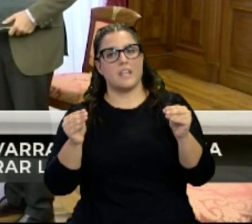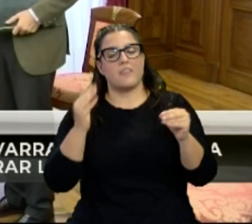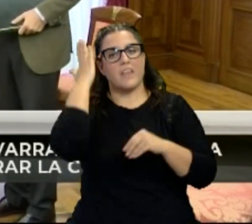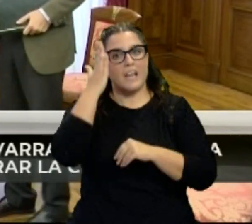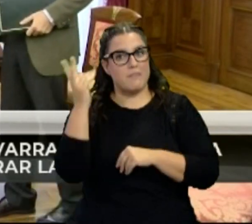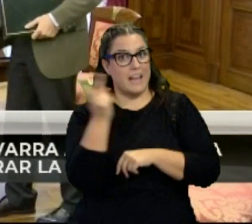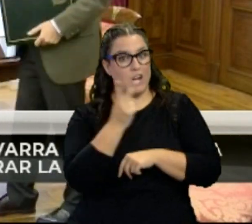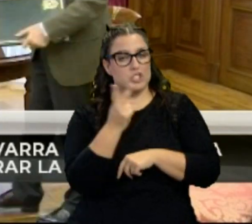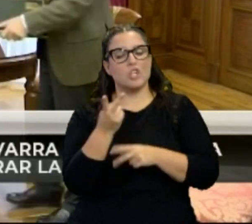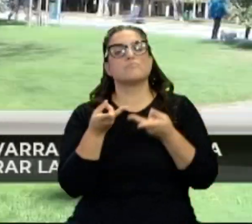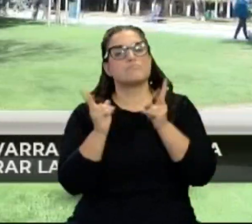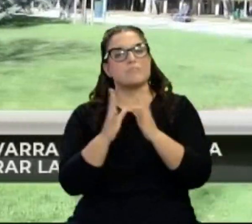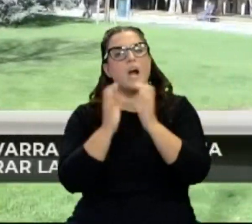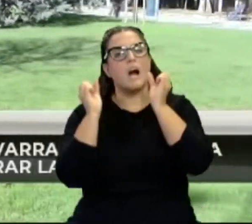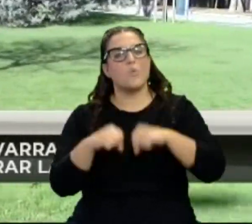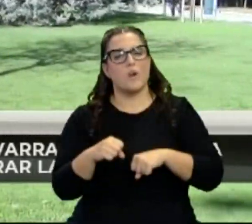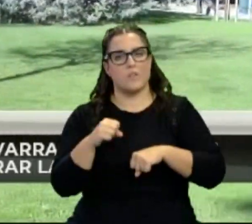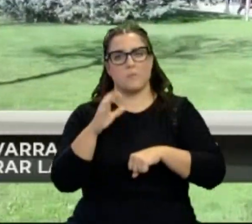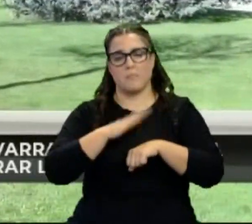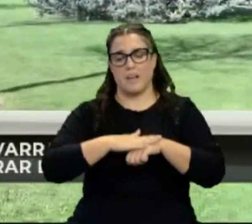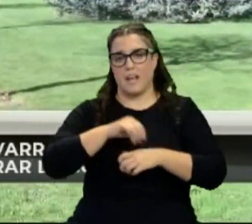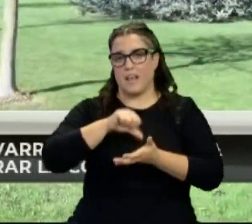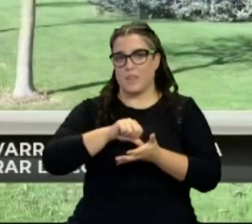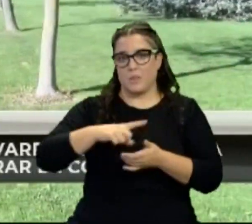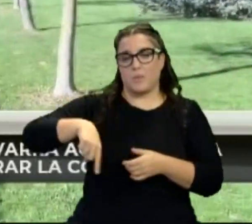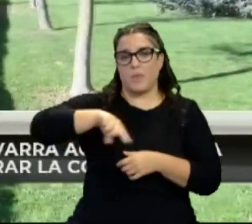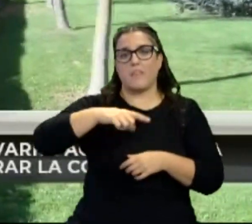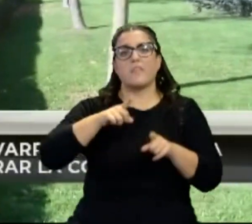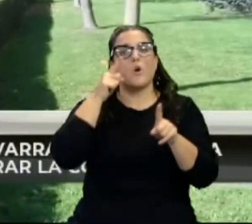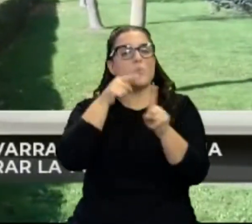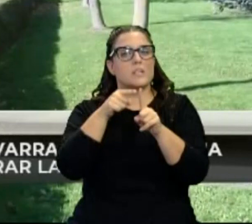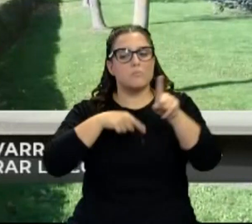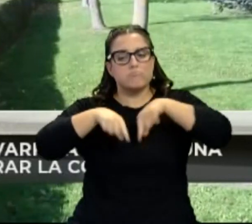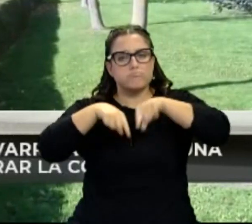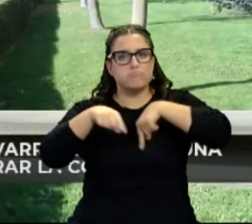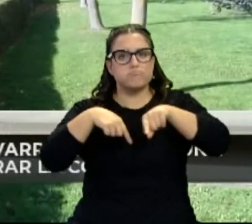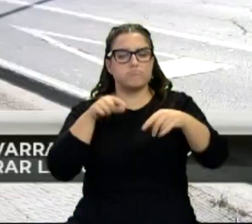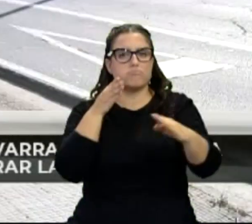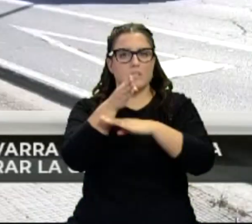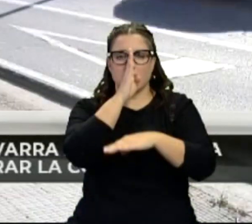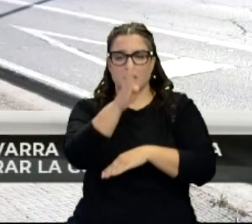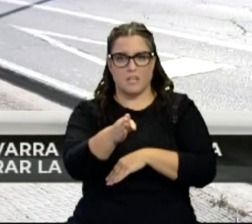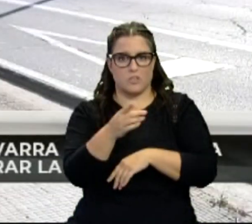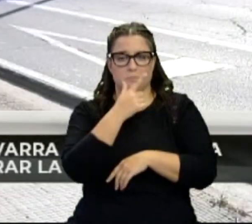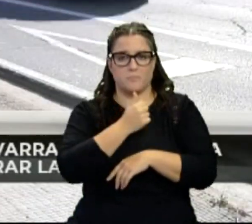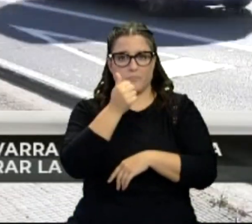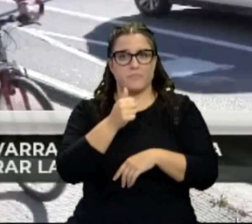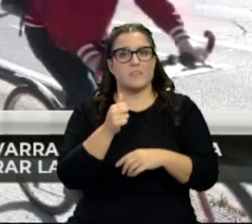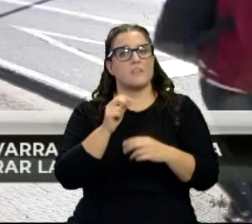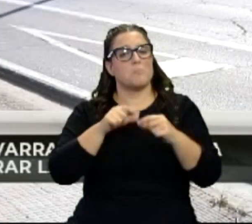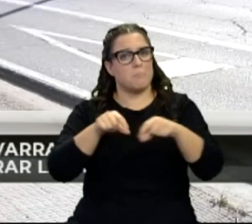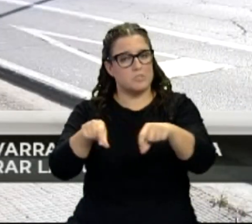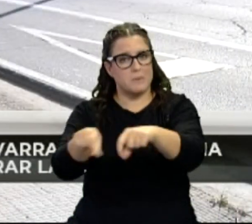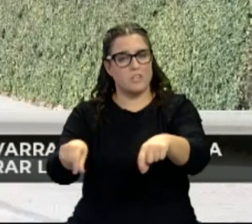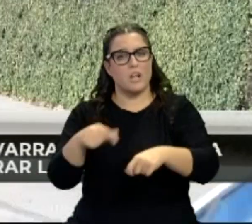Sánchez, posibilita un acuerdo entre la ciudad y el centro académico para tener corredores más accesibles. En concreto, se instalará un paso peatonal y ciclista con